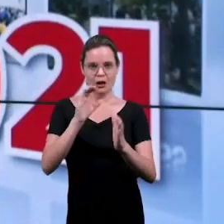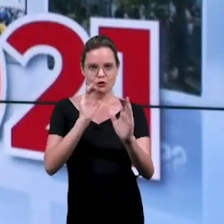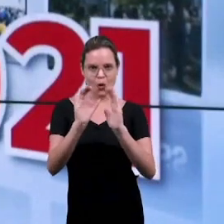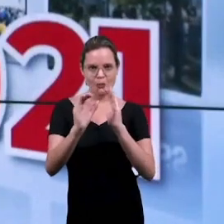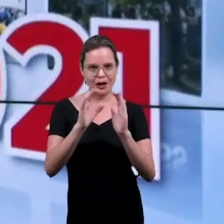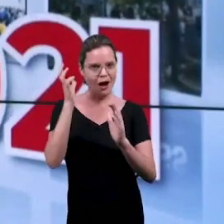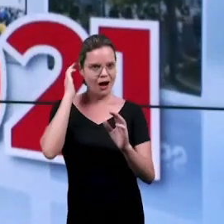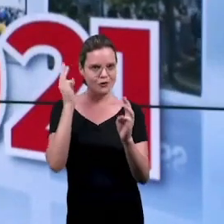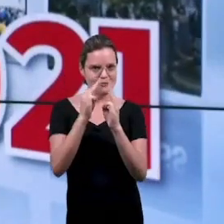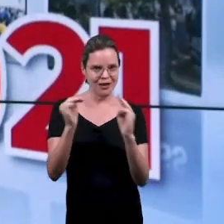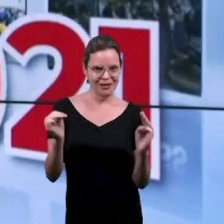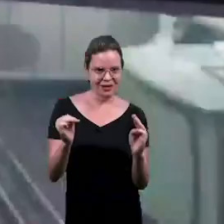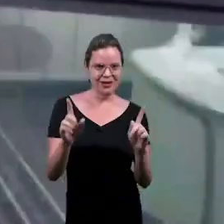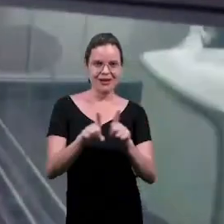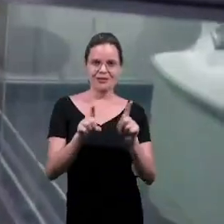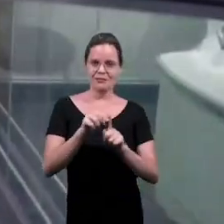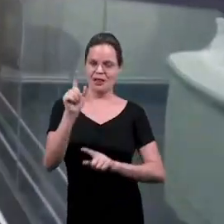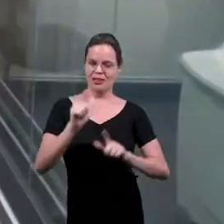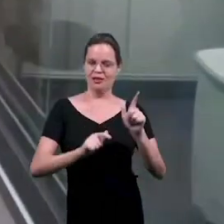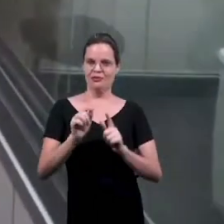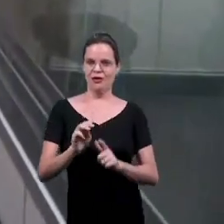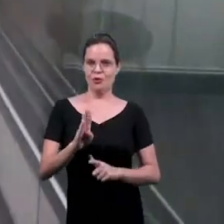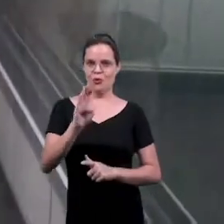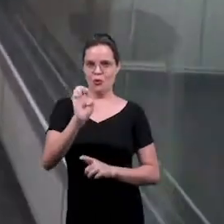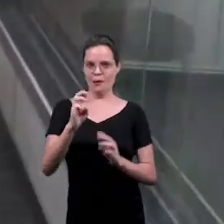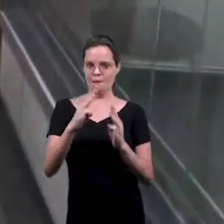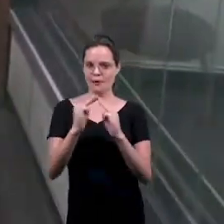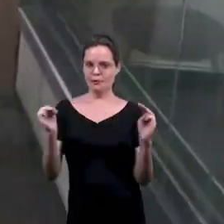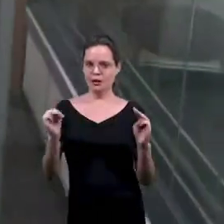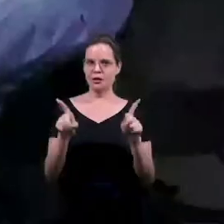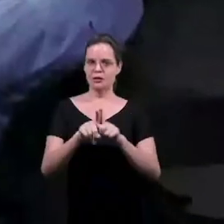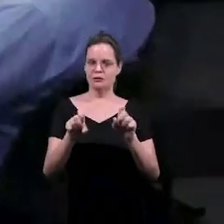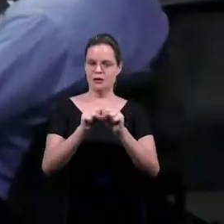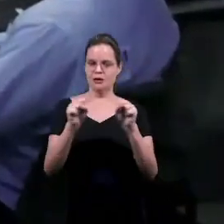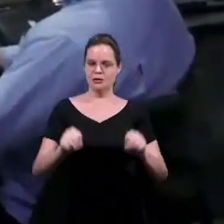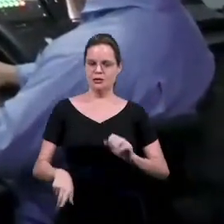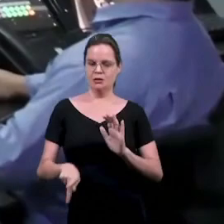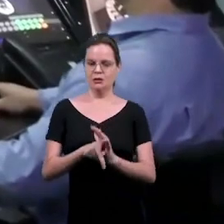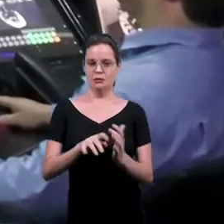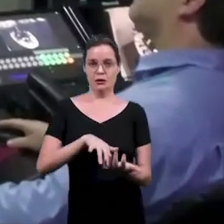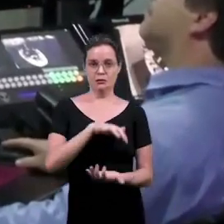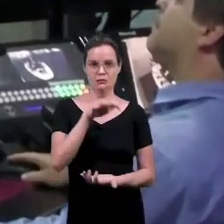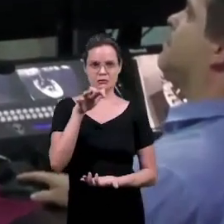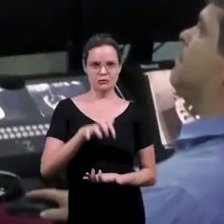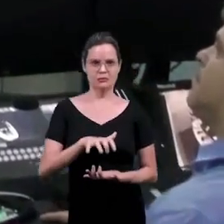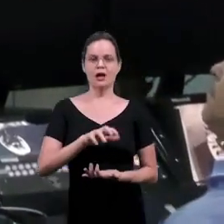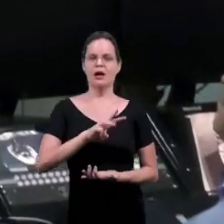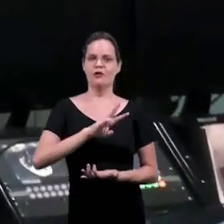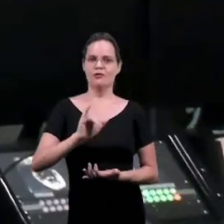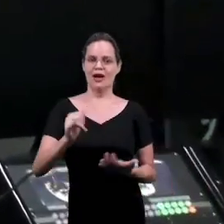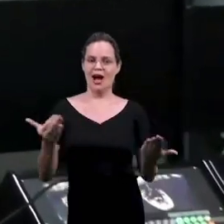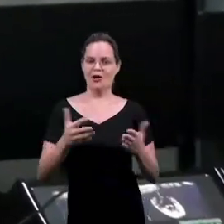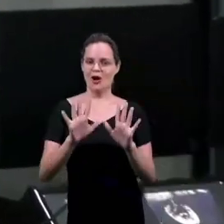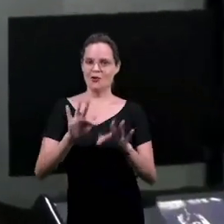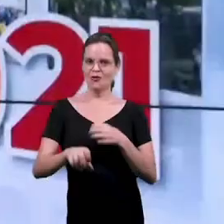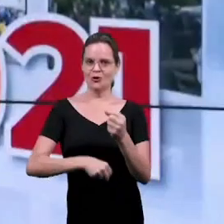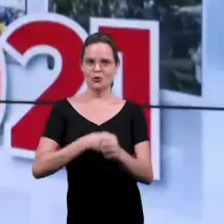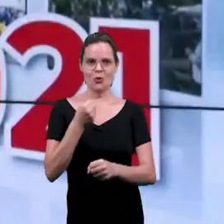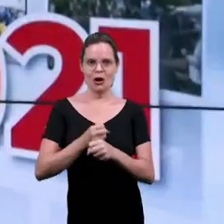Y también hablando de la central de comunicación, la radio y TV web Manaim de nuestro sistema de comunicación vía